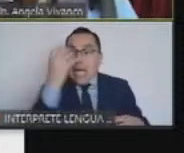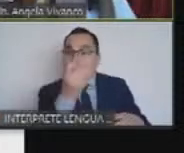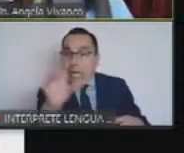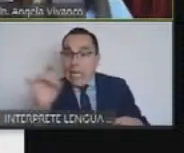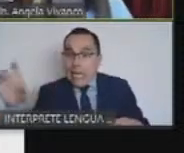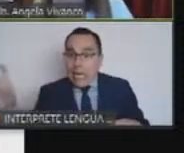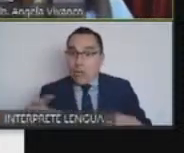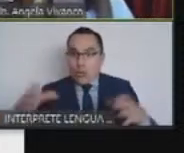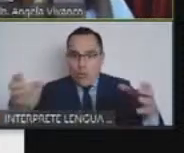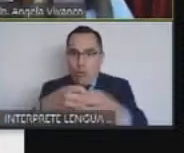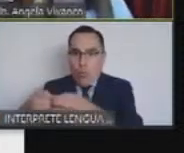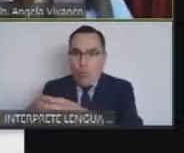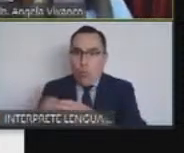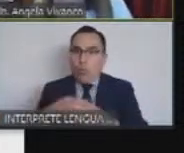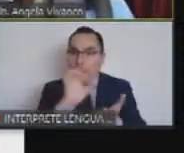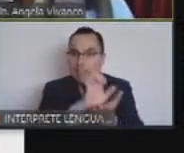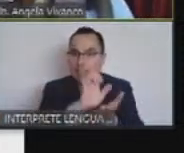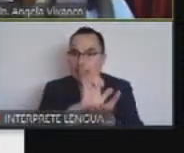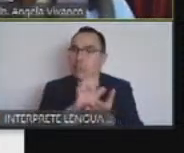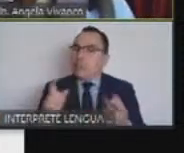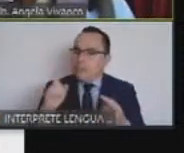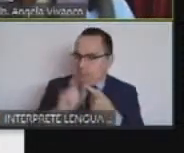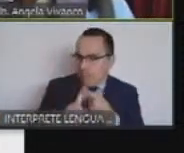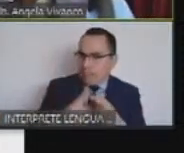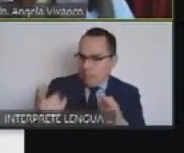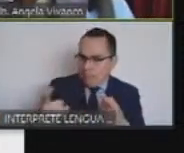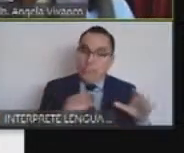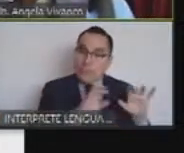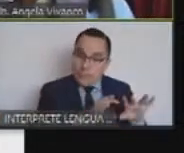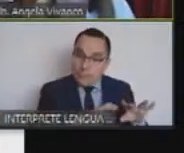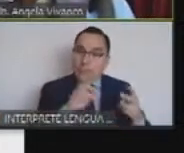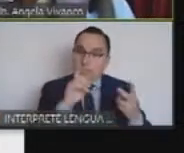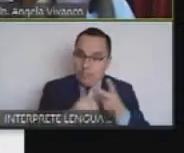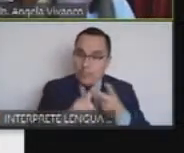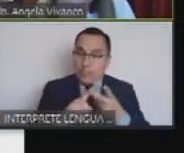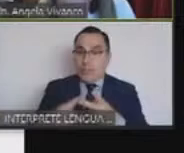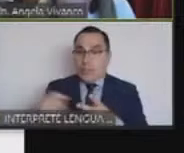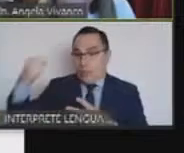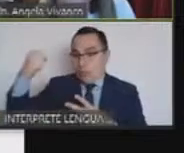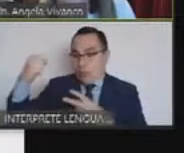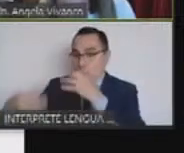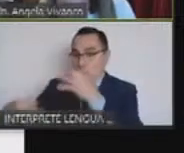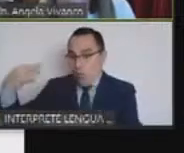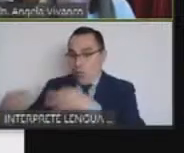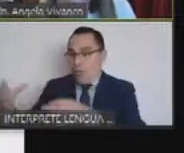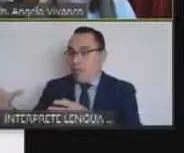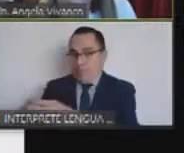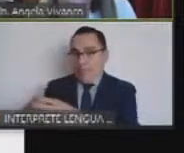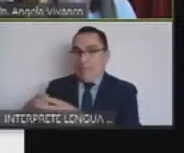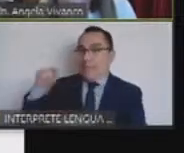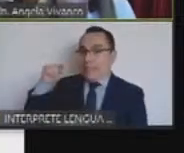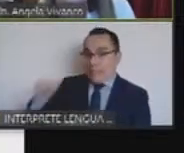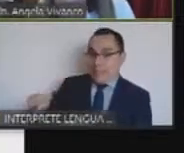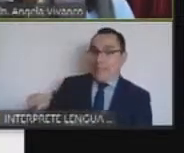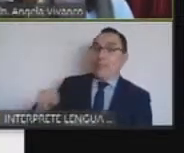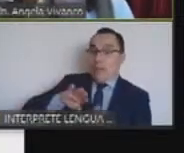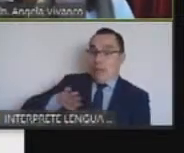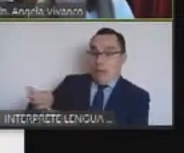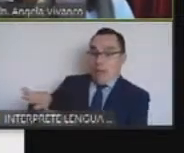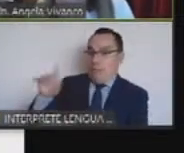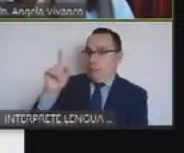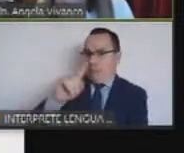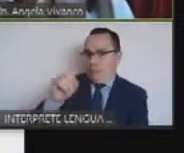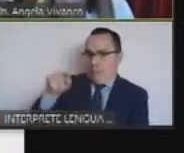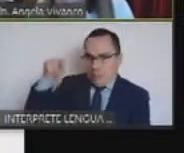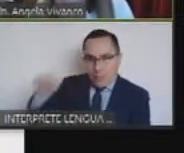los órganos del Estado. Y en ese sentido, por supuesto, que el Poder Judicial no es ninguna excepción. Y también,